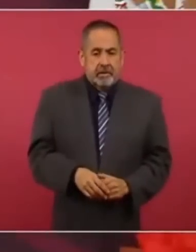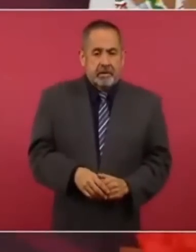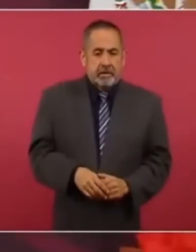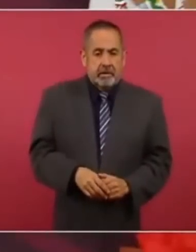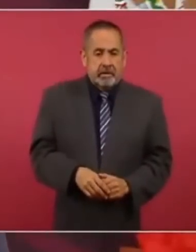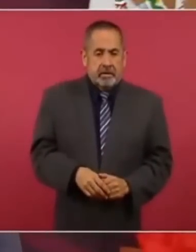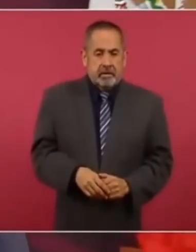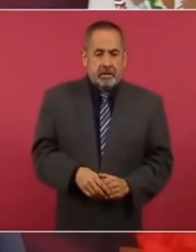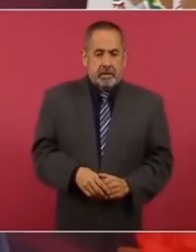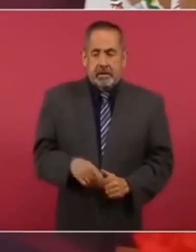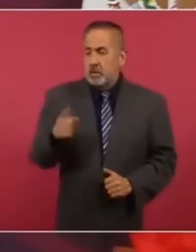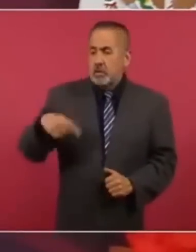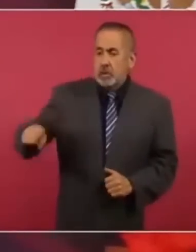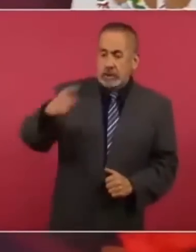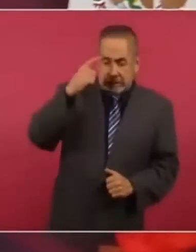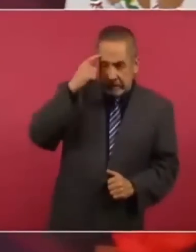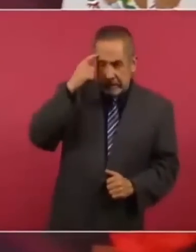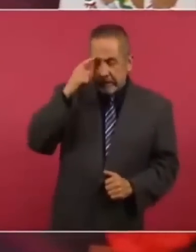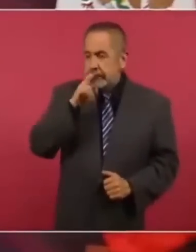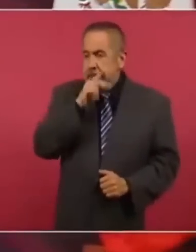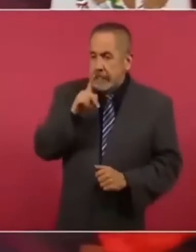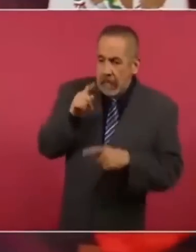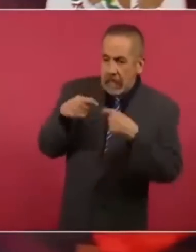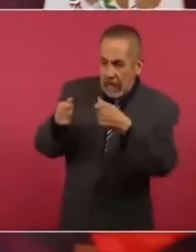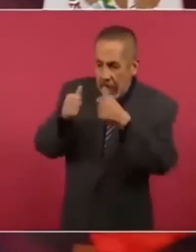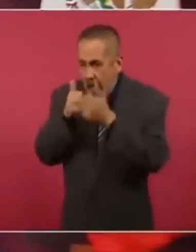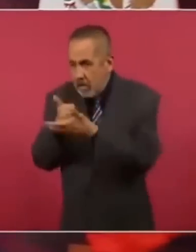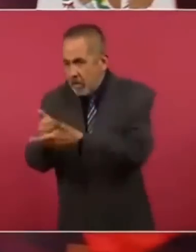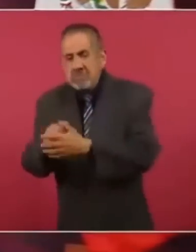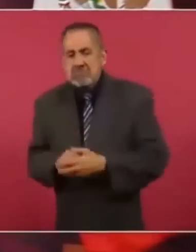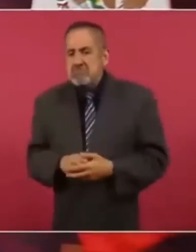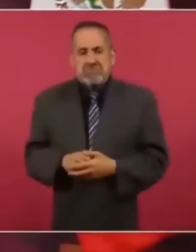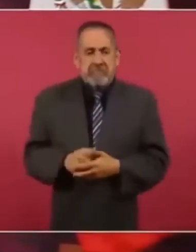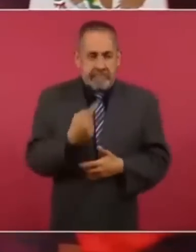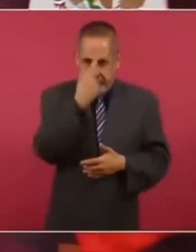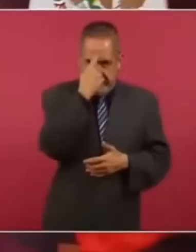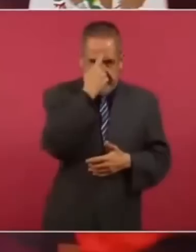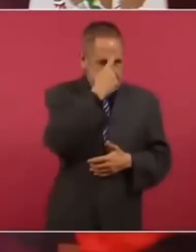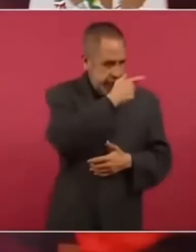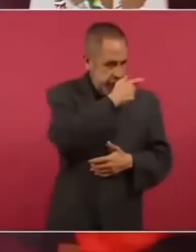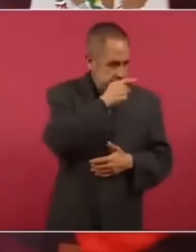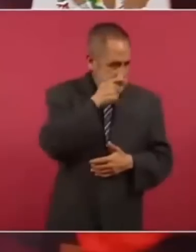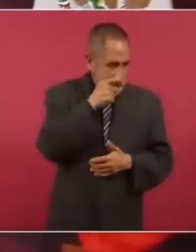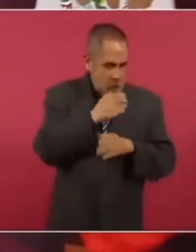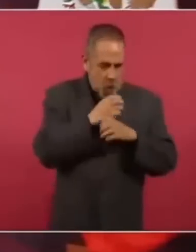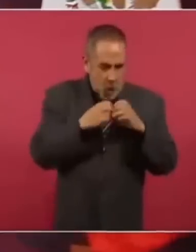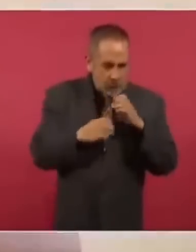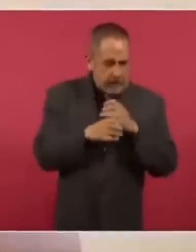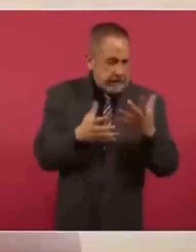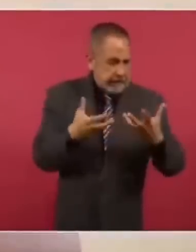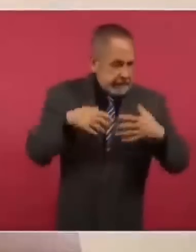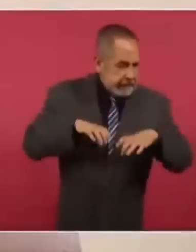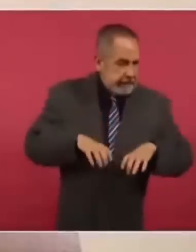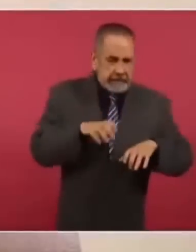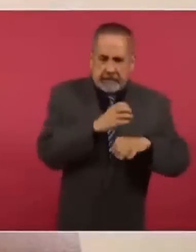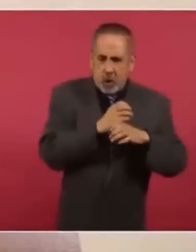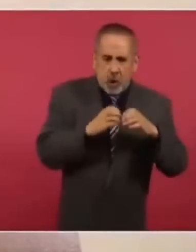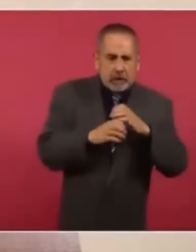No les preocupa el bienestar, solo el dinero, lo material.